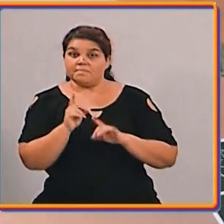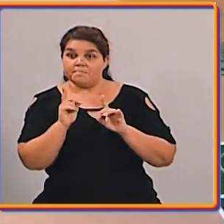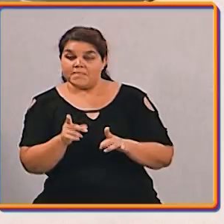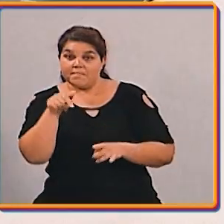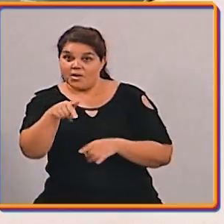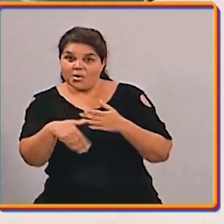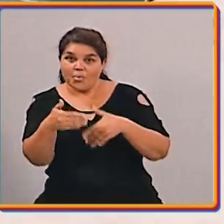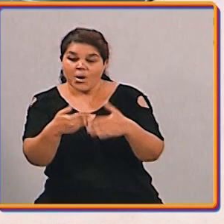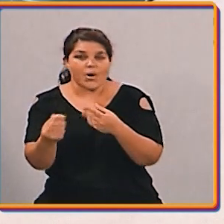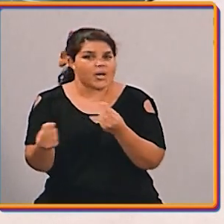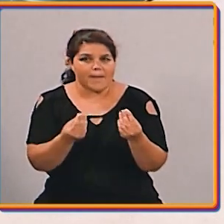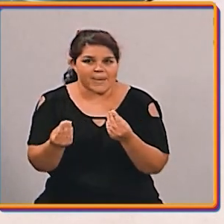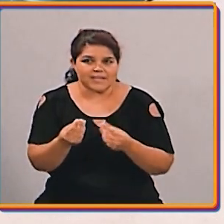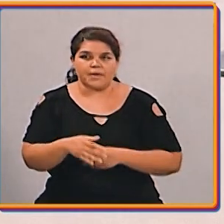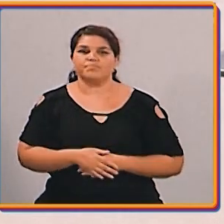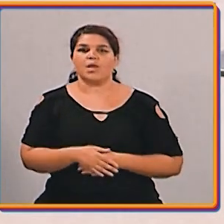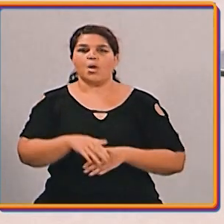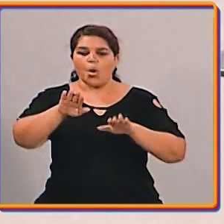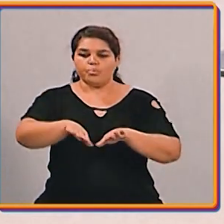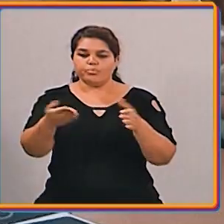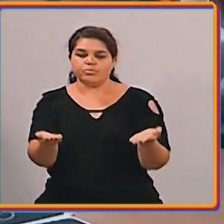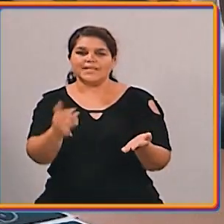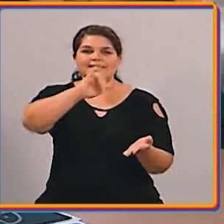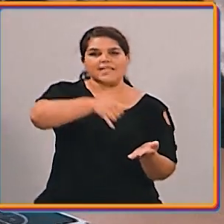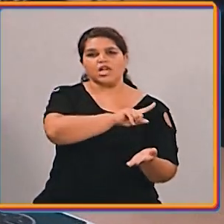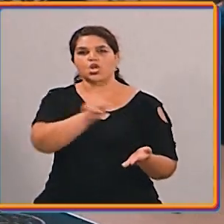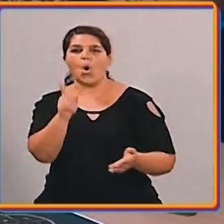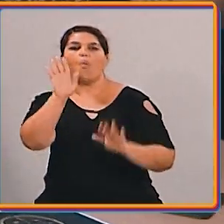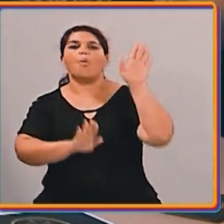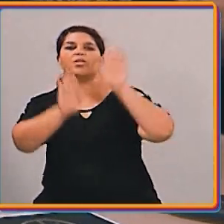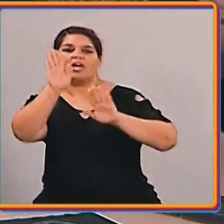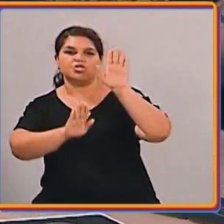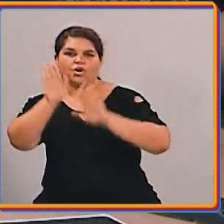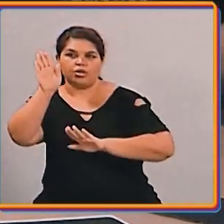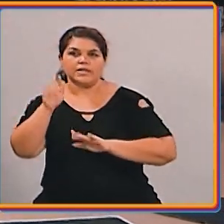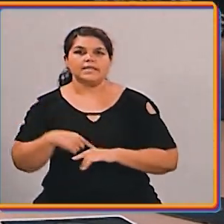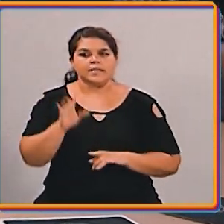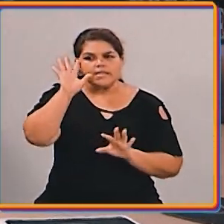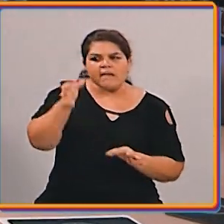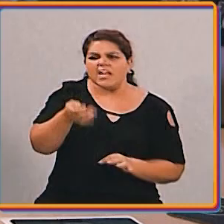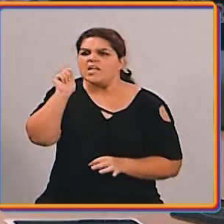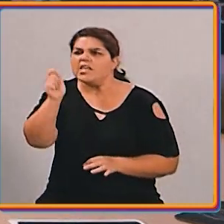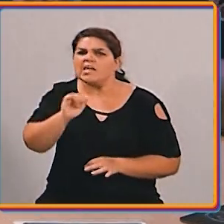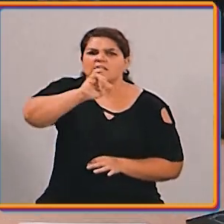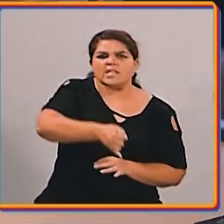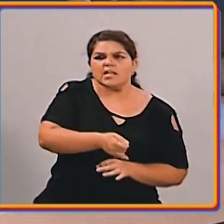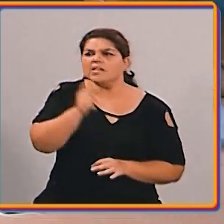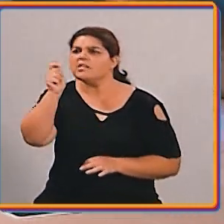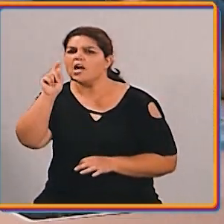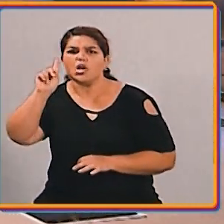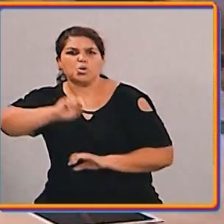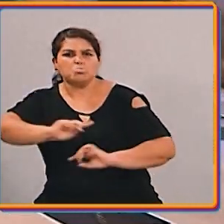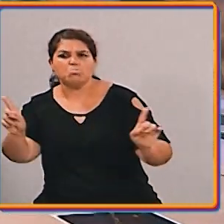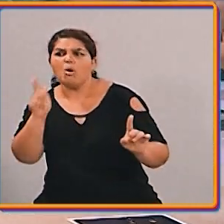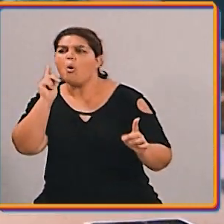La diversión en la Resistencia radica en simples votaciones por sí o por no y la angustiante intriga de no saber qué miembro del grupo está